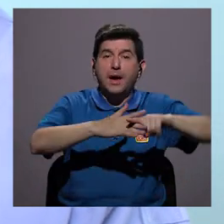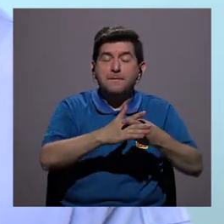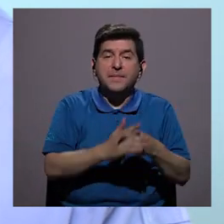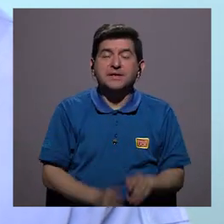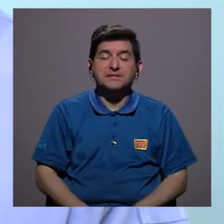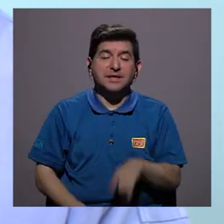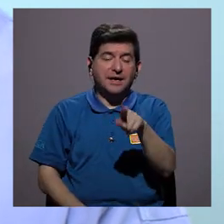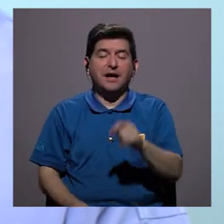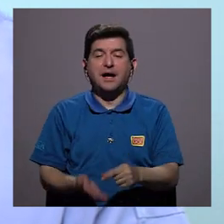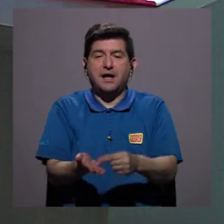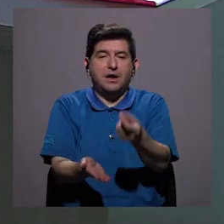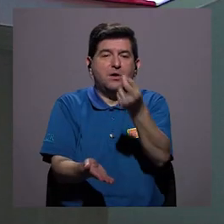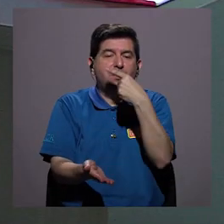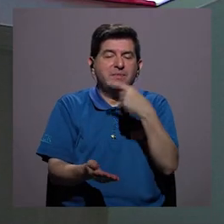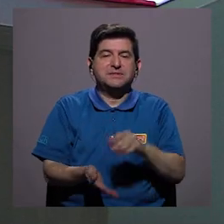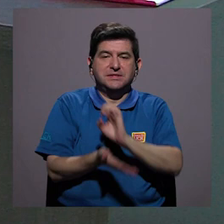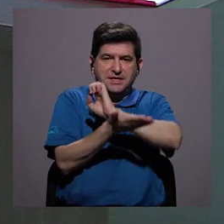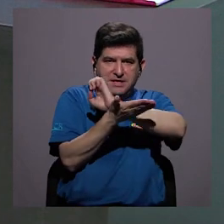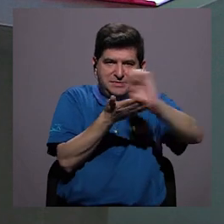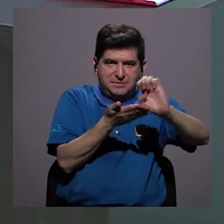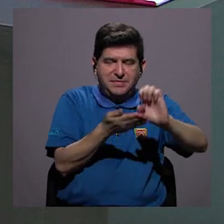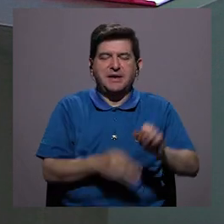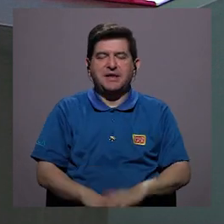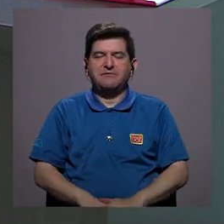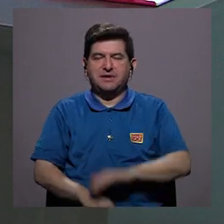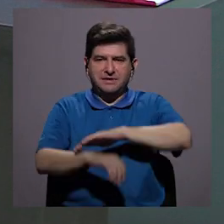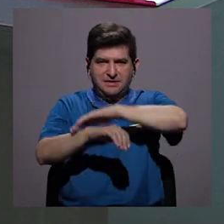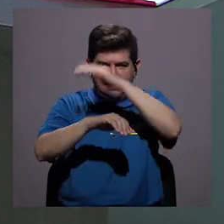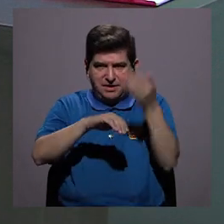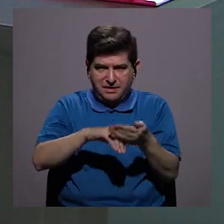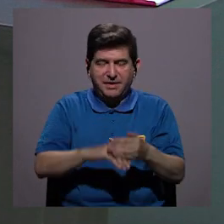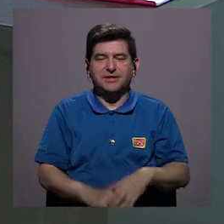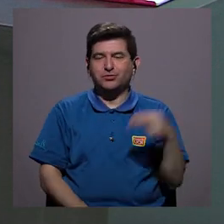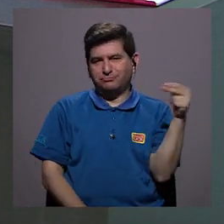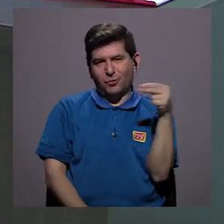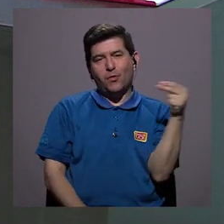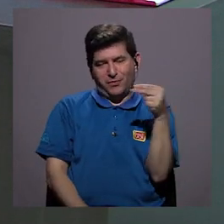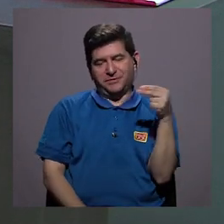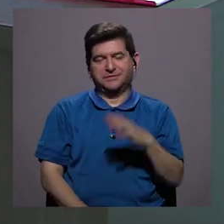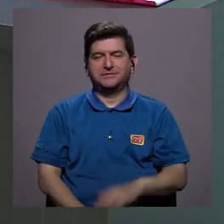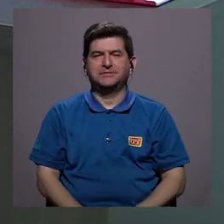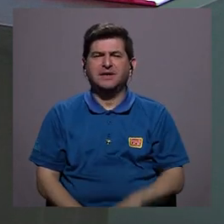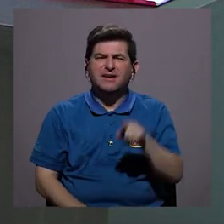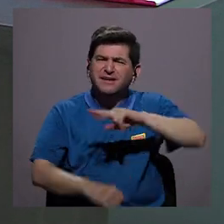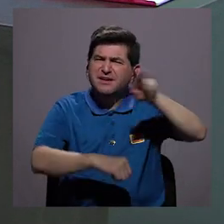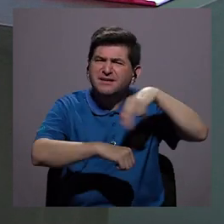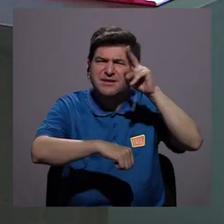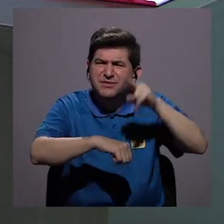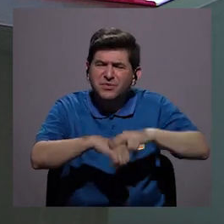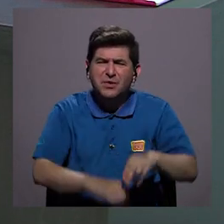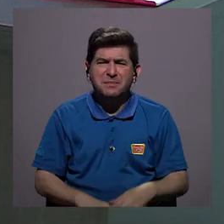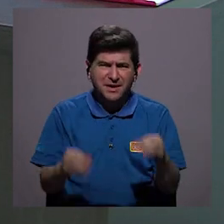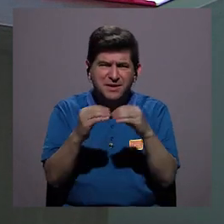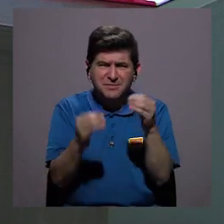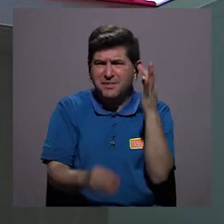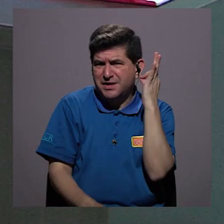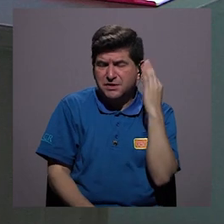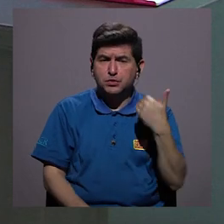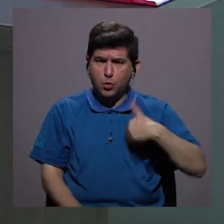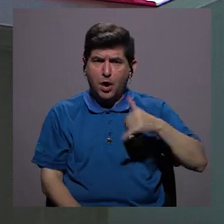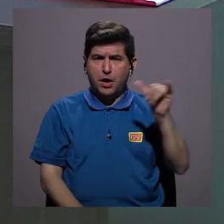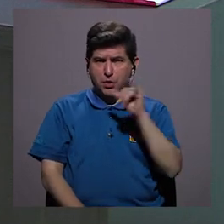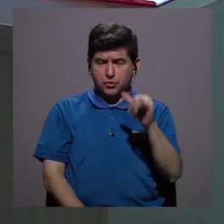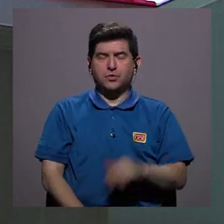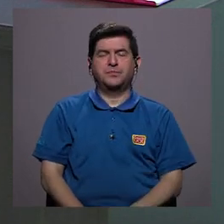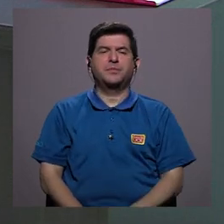O cuando empiezan con planificaciones, con hormonas, principalmente. Y doctor, otra cosa, ¿esto es común en más en